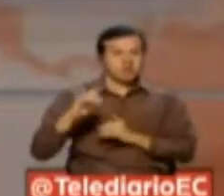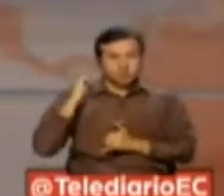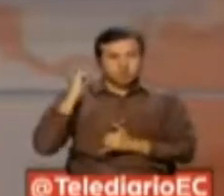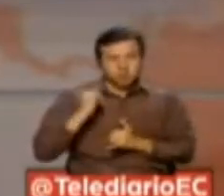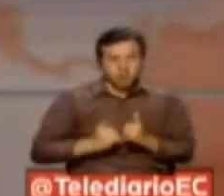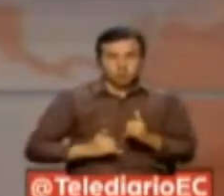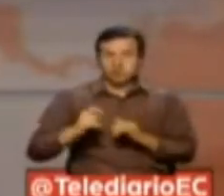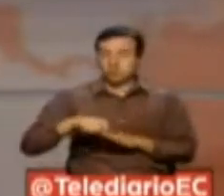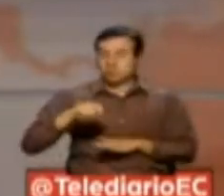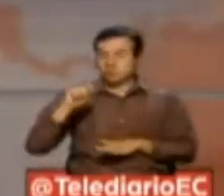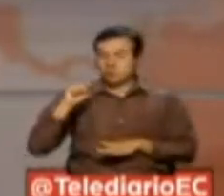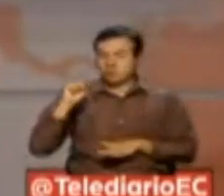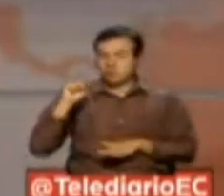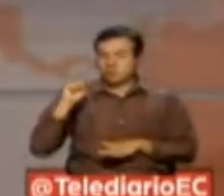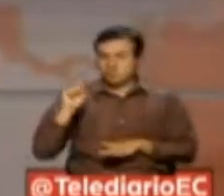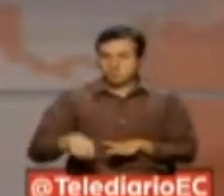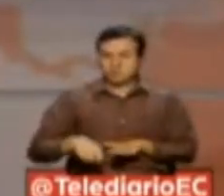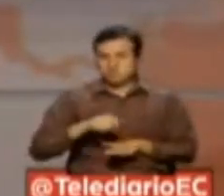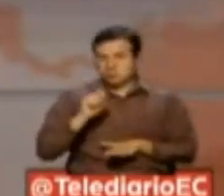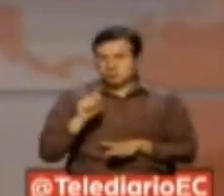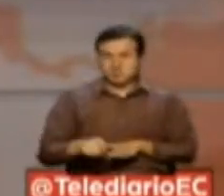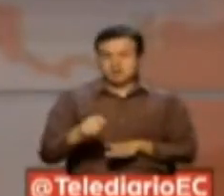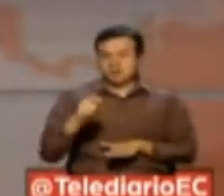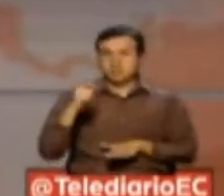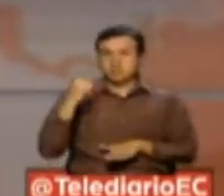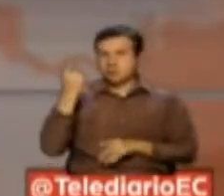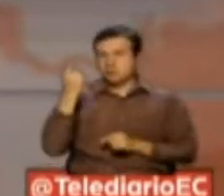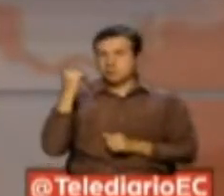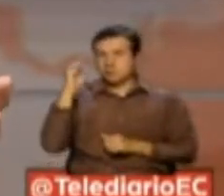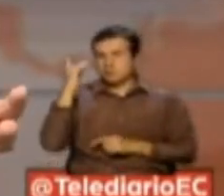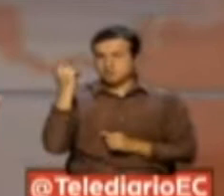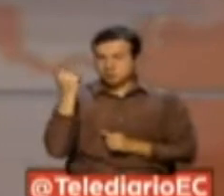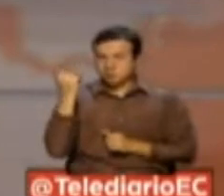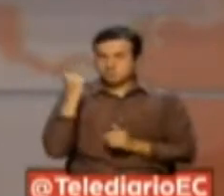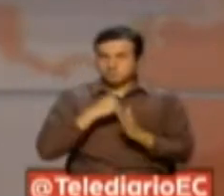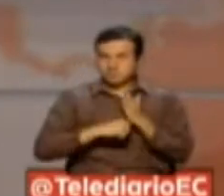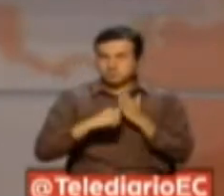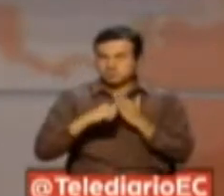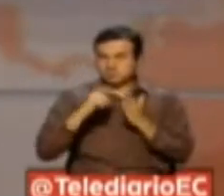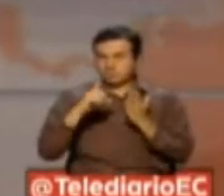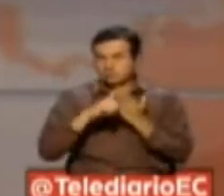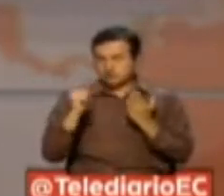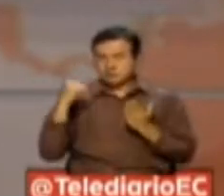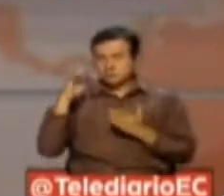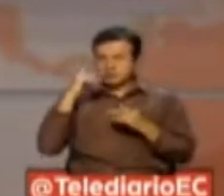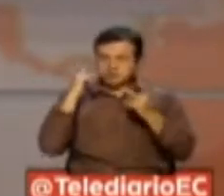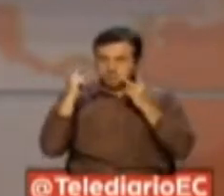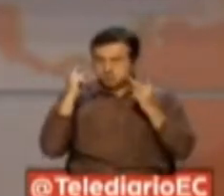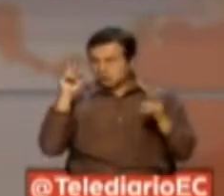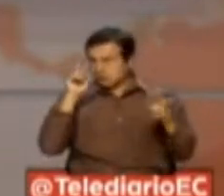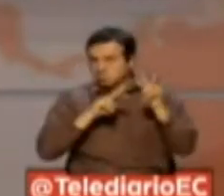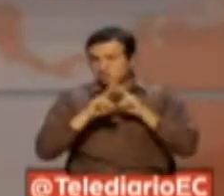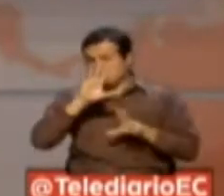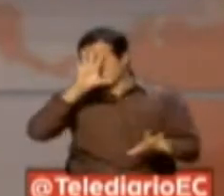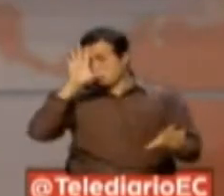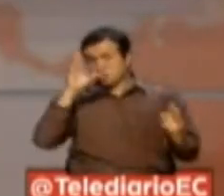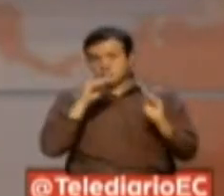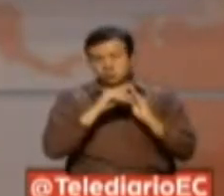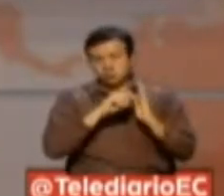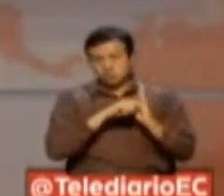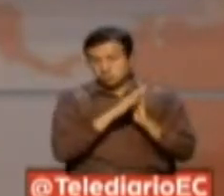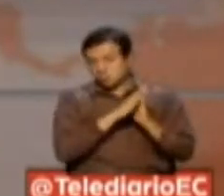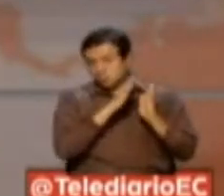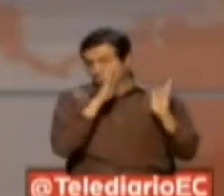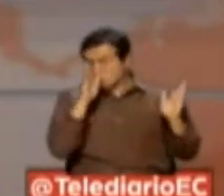de cuentas y que mayor cuentas más importante es que las cuentas del ministerio de finanzas y precisamente toda la auditoría